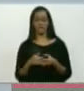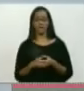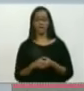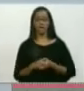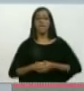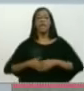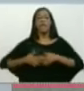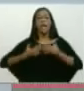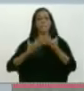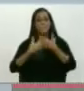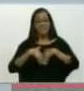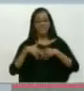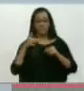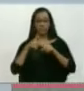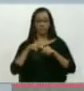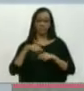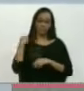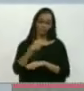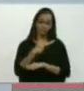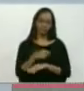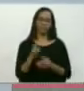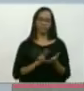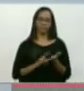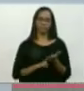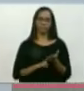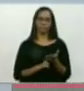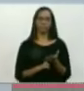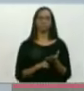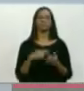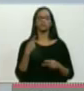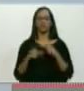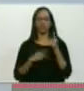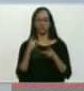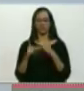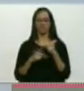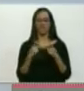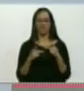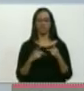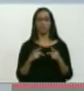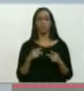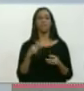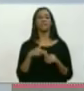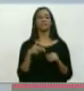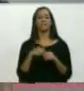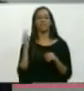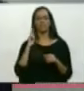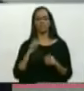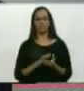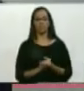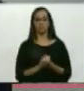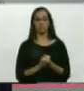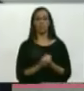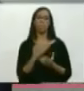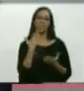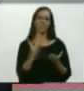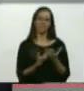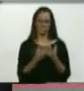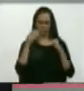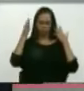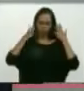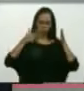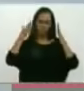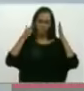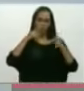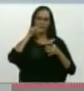petroleras invirtiendo de verdad y produciendo las capacidades petroleras de Venezuela. Permítame un consejo,